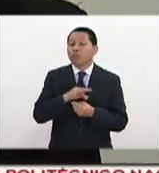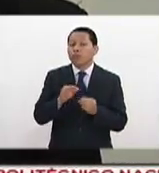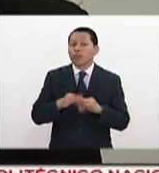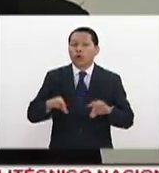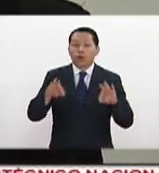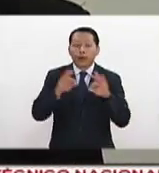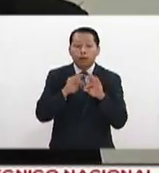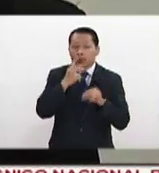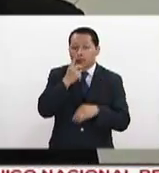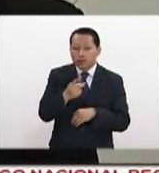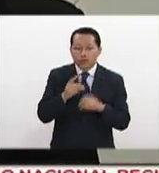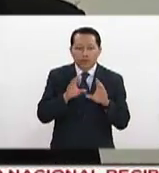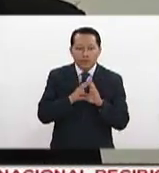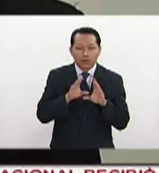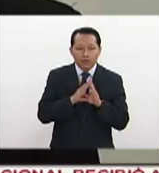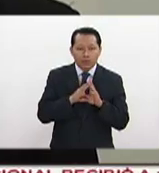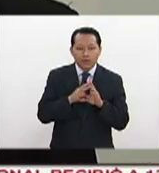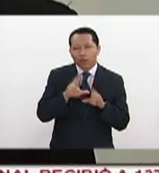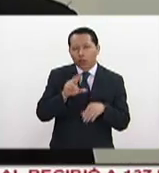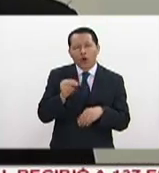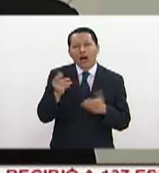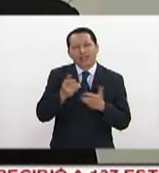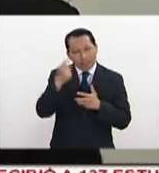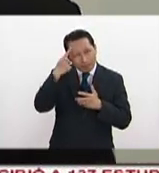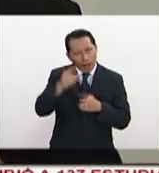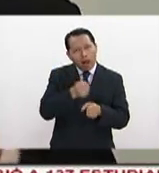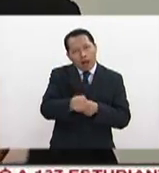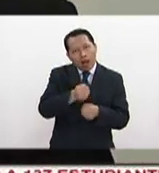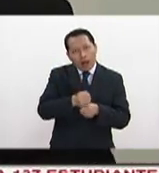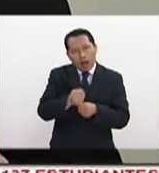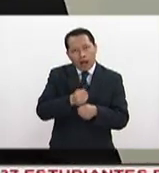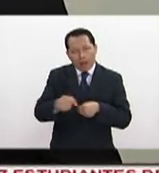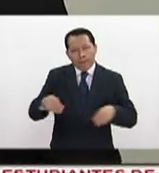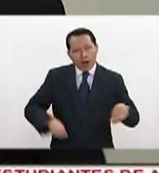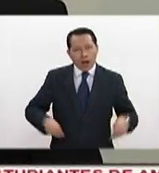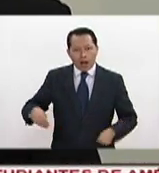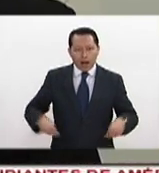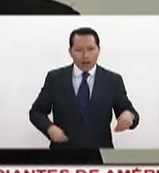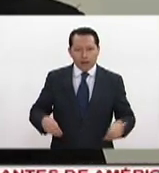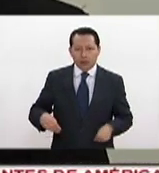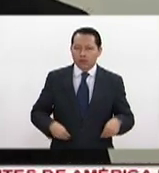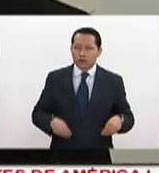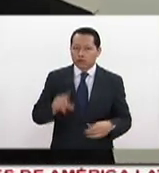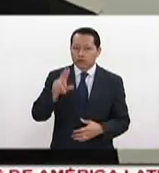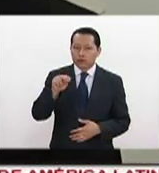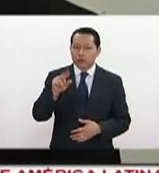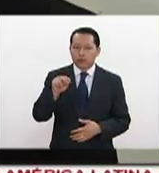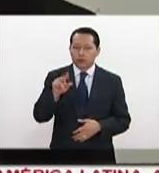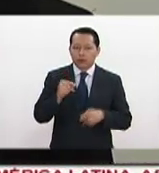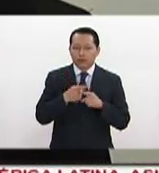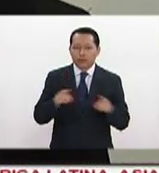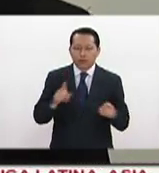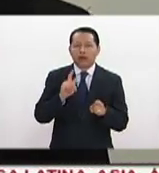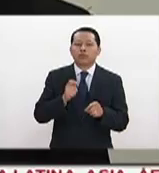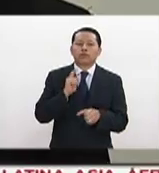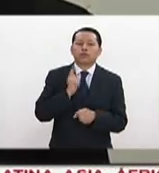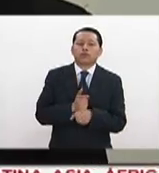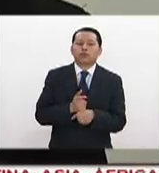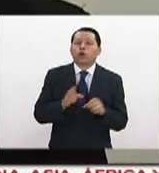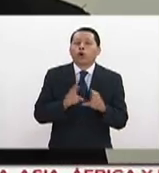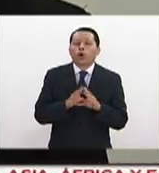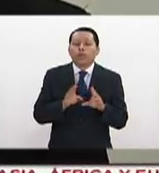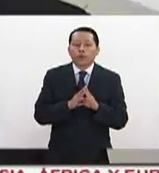importante decir que no se hace para flagelarnos, ¿verdad? Estar siempre diciendo aquí tenemos estas deficiencias, sino para que se